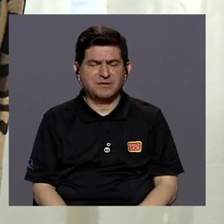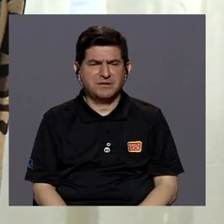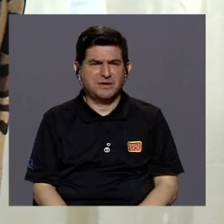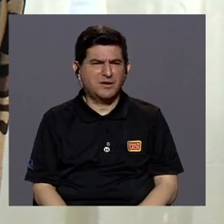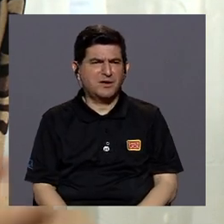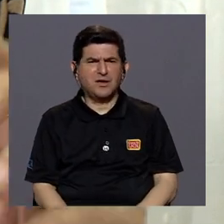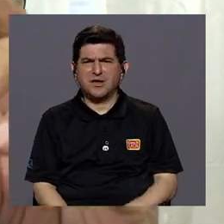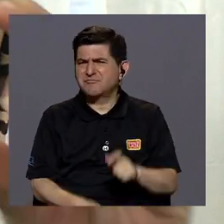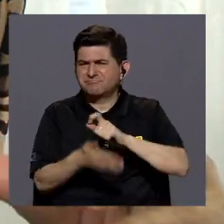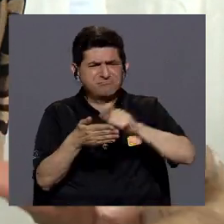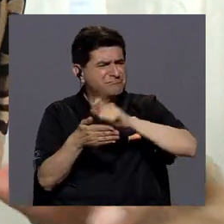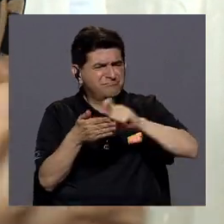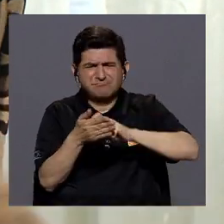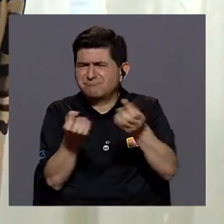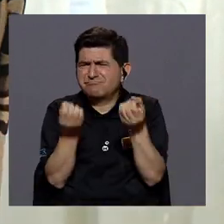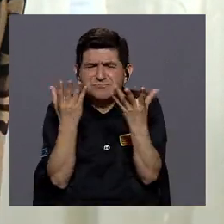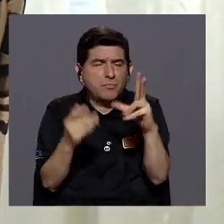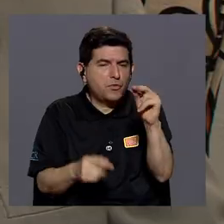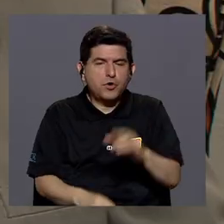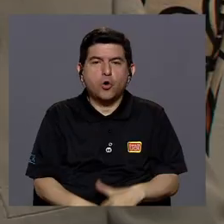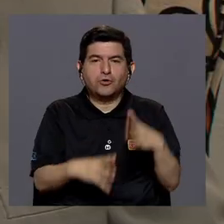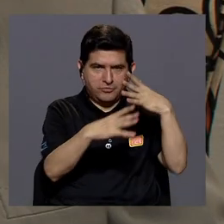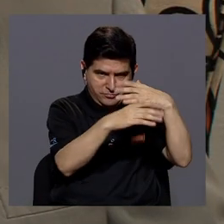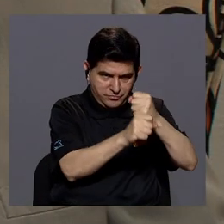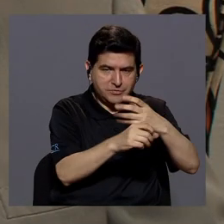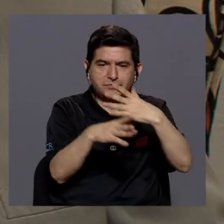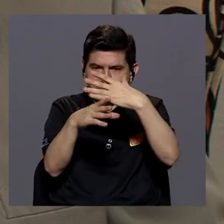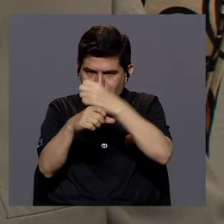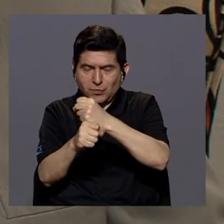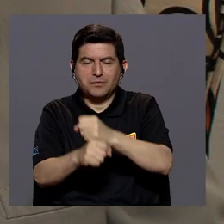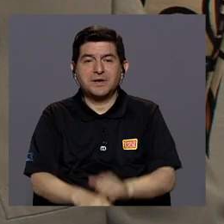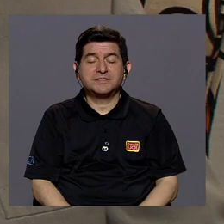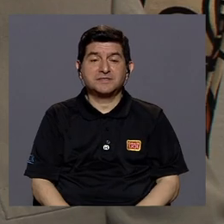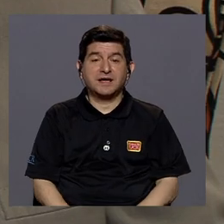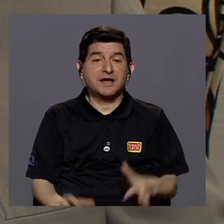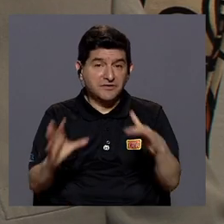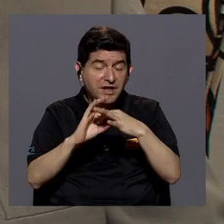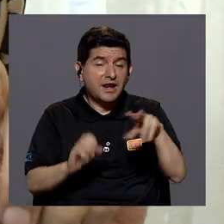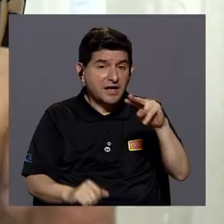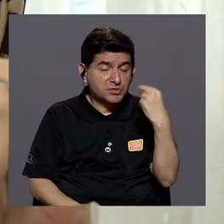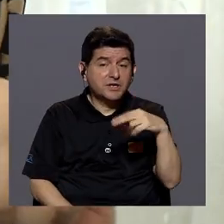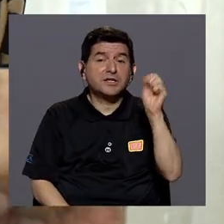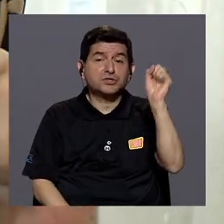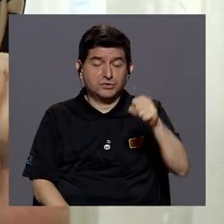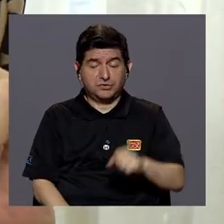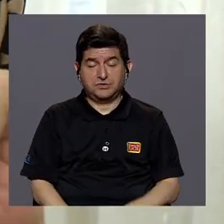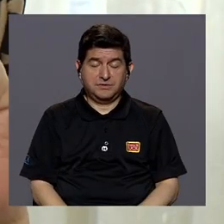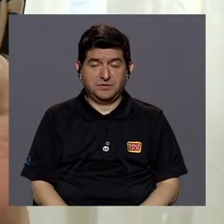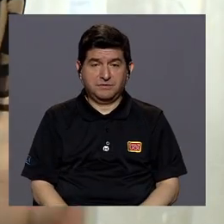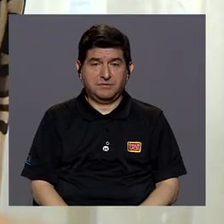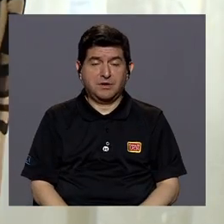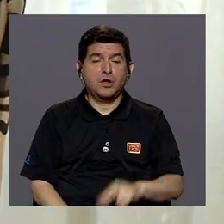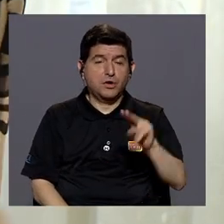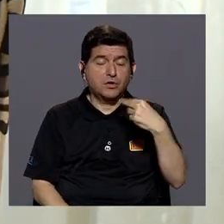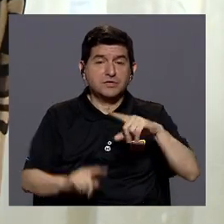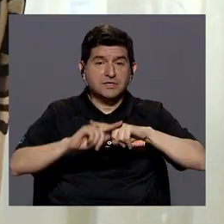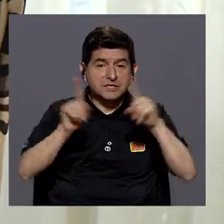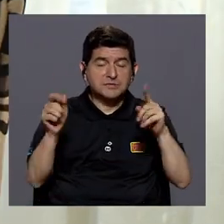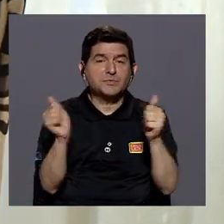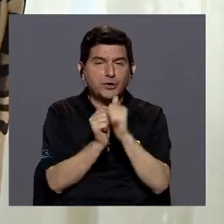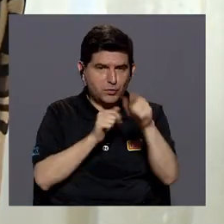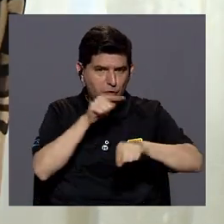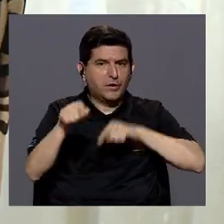mucha escritura, sino que son síntesis. Son síntesis de noticias. Síntesis de noticias, pero con